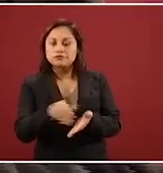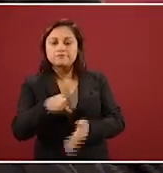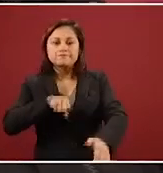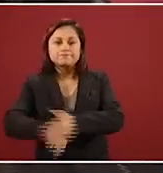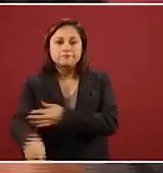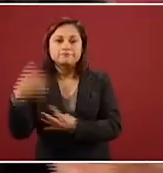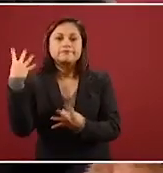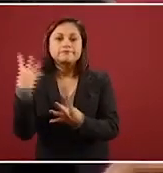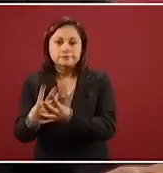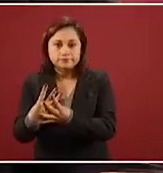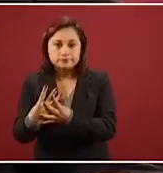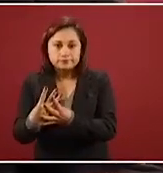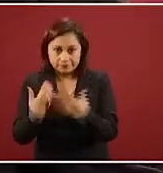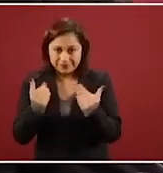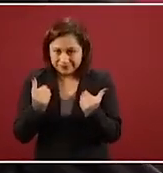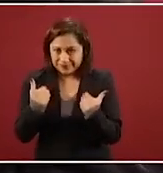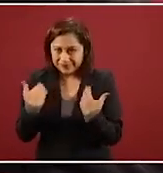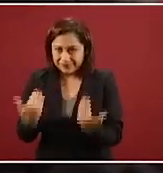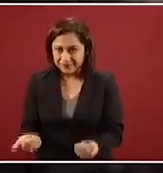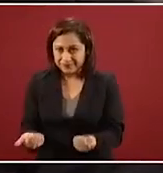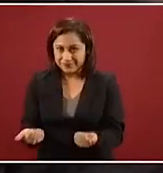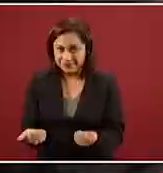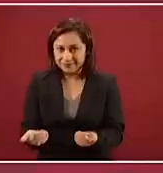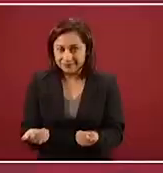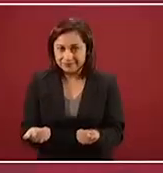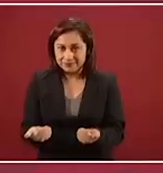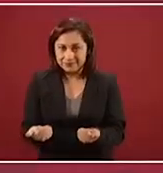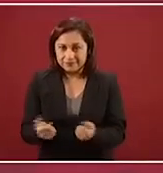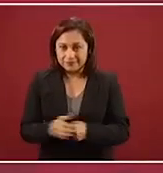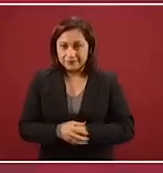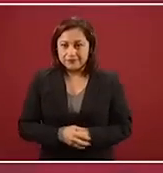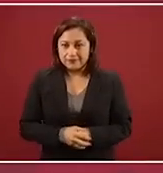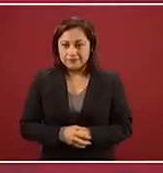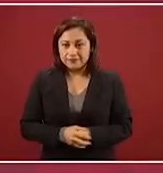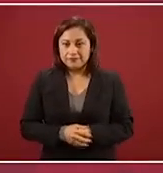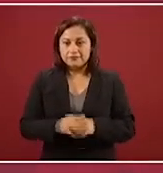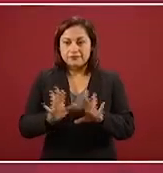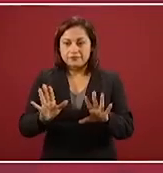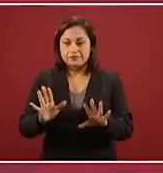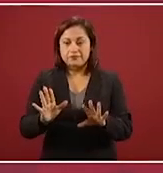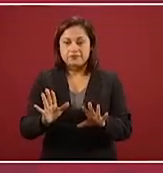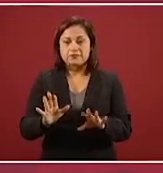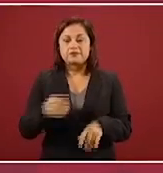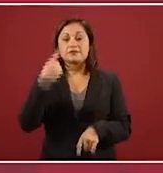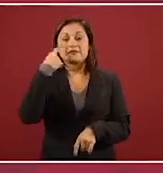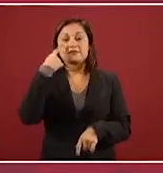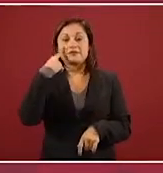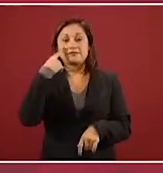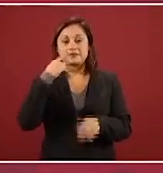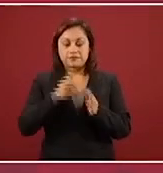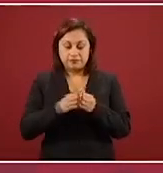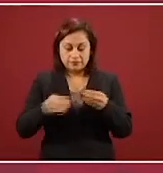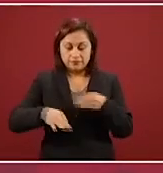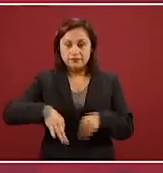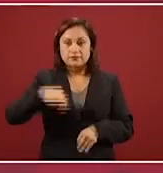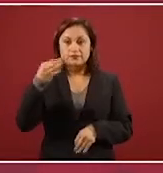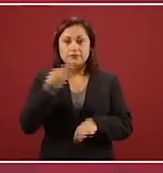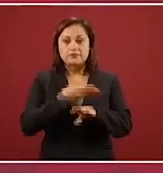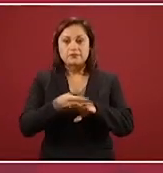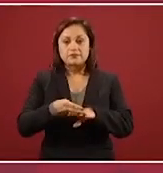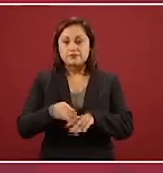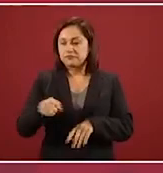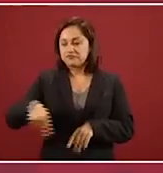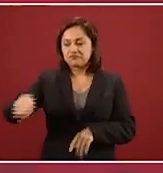para que se entienda bien. Y vuelvo, miren, ahora sí traigo pañuelo blanco. No les